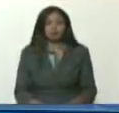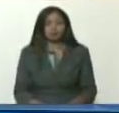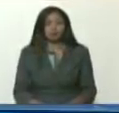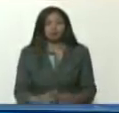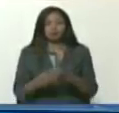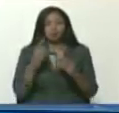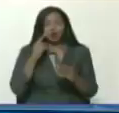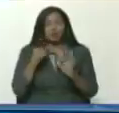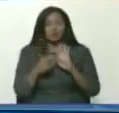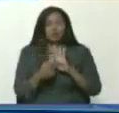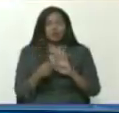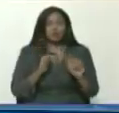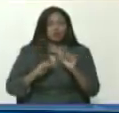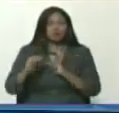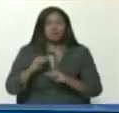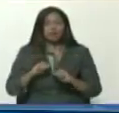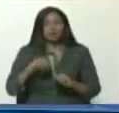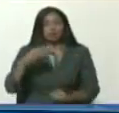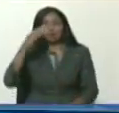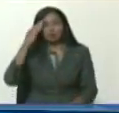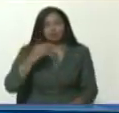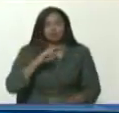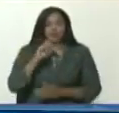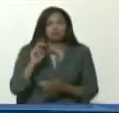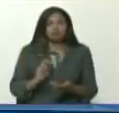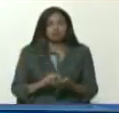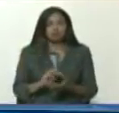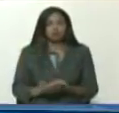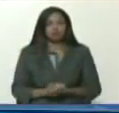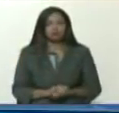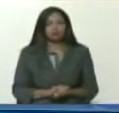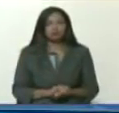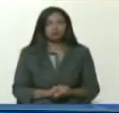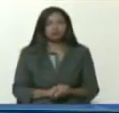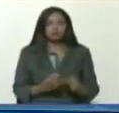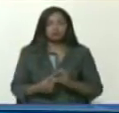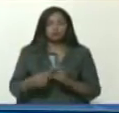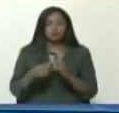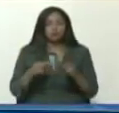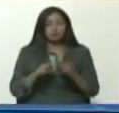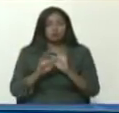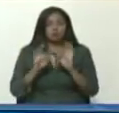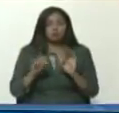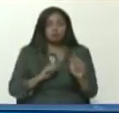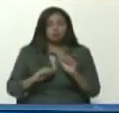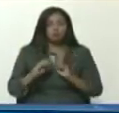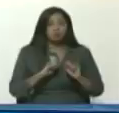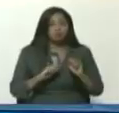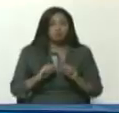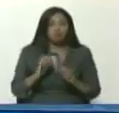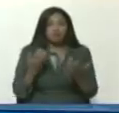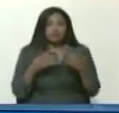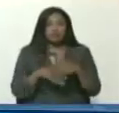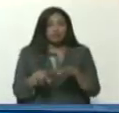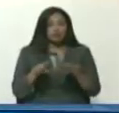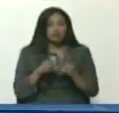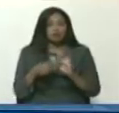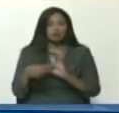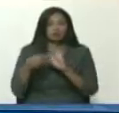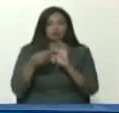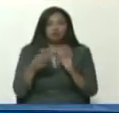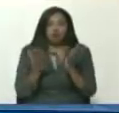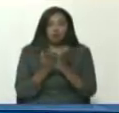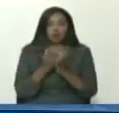ver el movimiento de las milicias nacionales. Las unidades populares de defensa integral están articuladas a cada